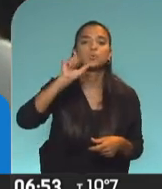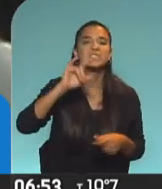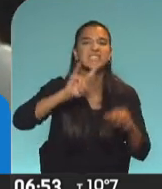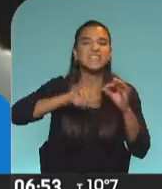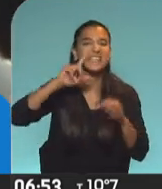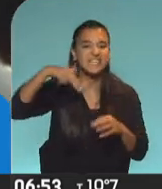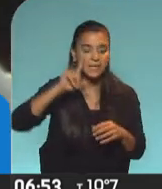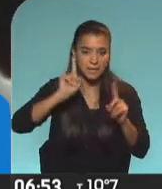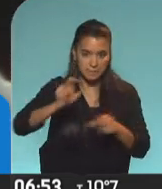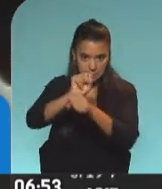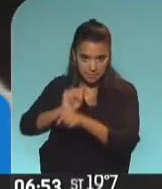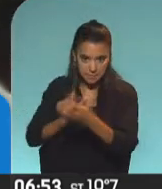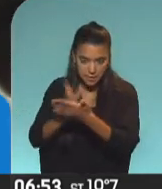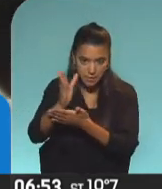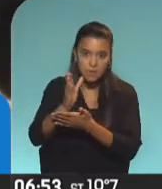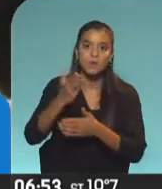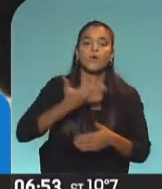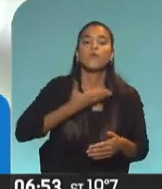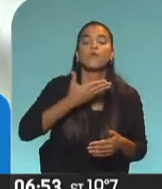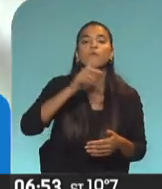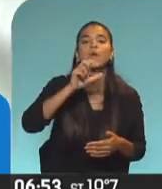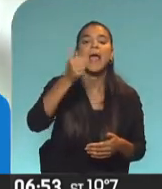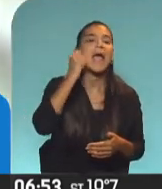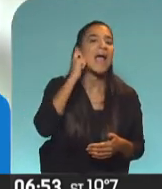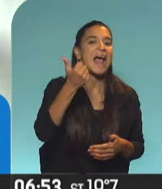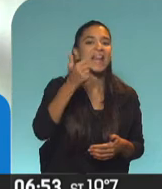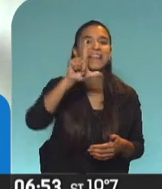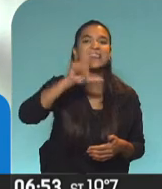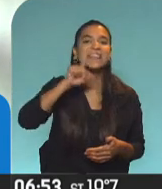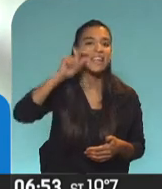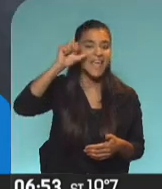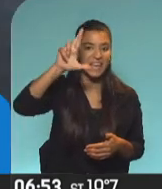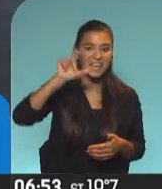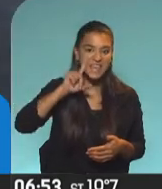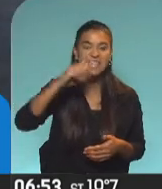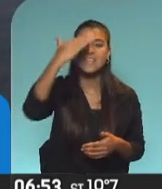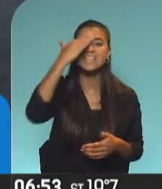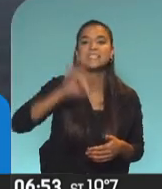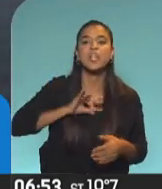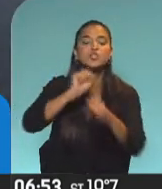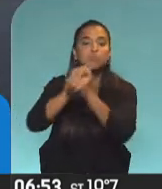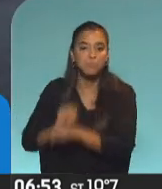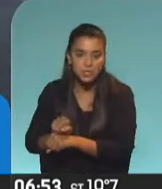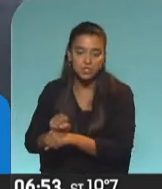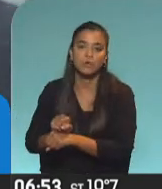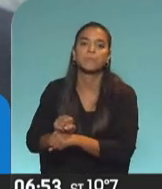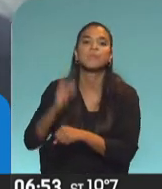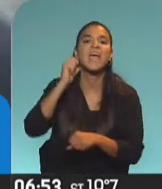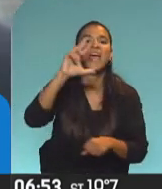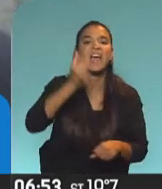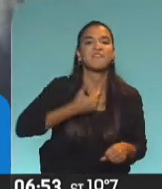reclusión perpetua. Leopoldo Folgurato Galtieri, 15 años de prisión. Omar Rubén